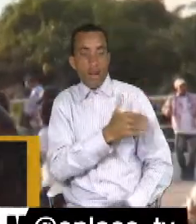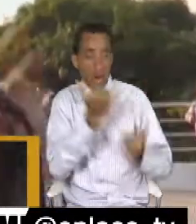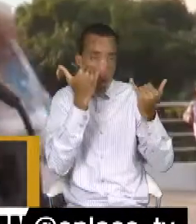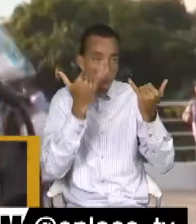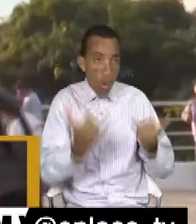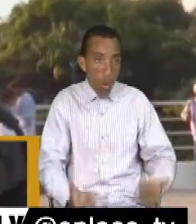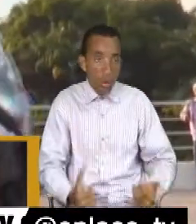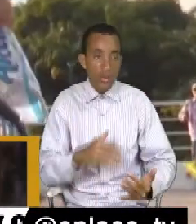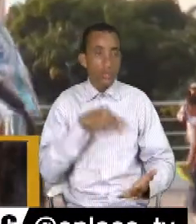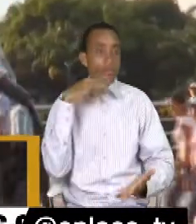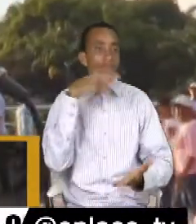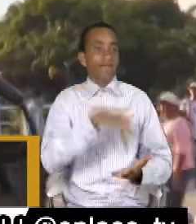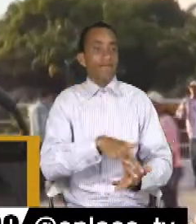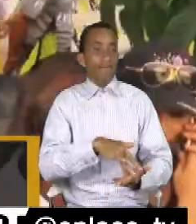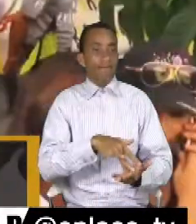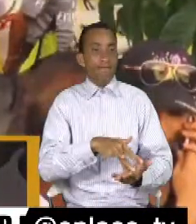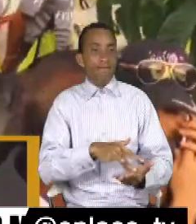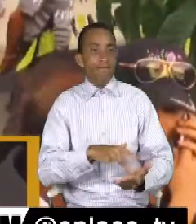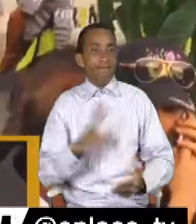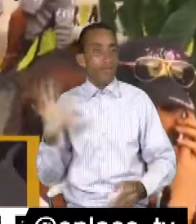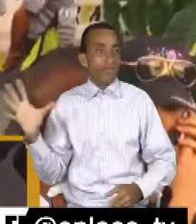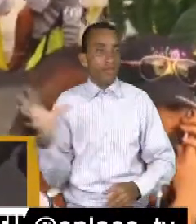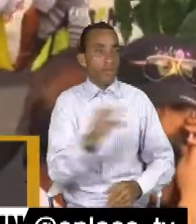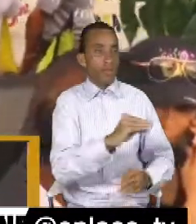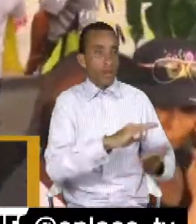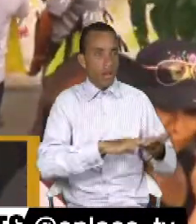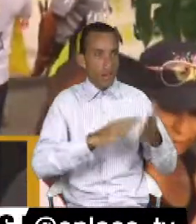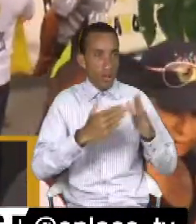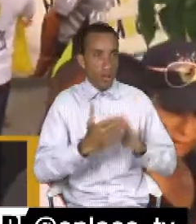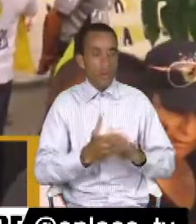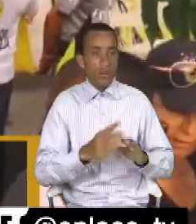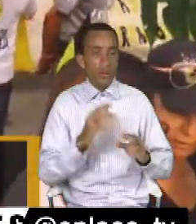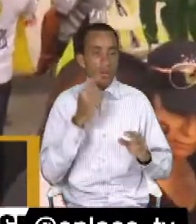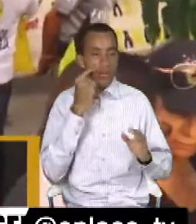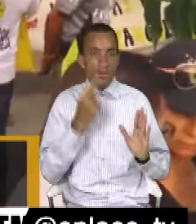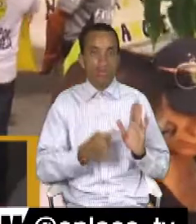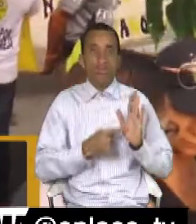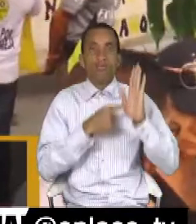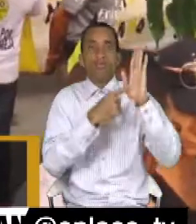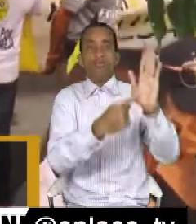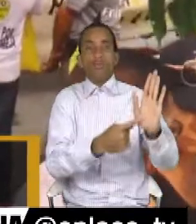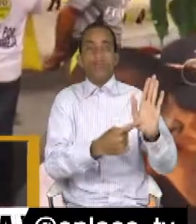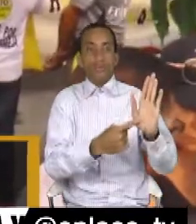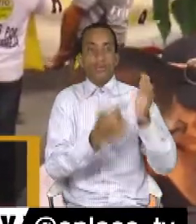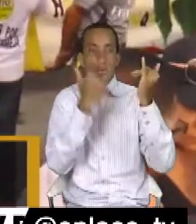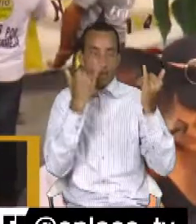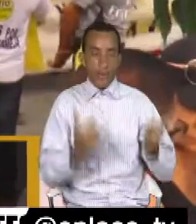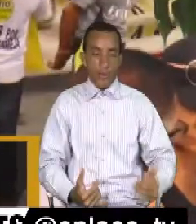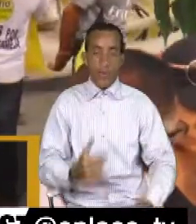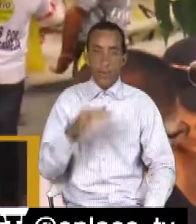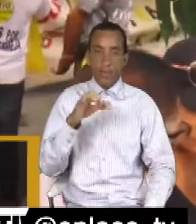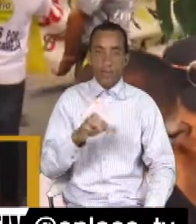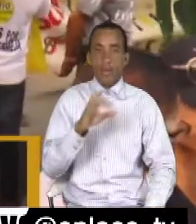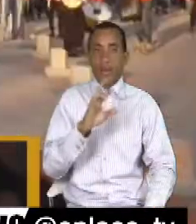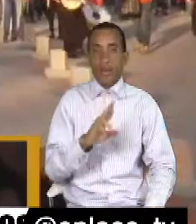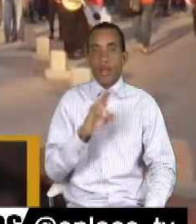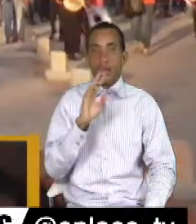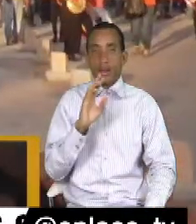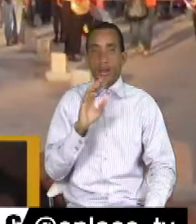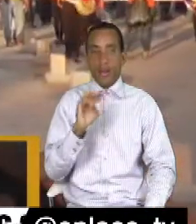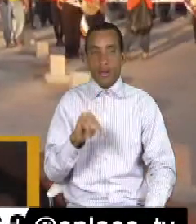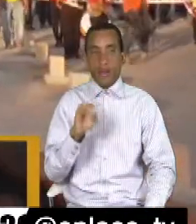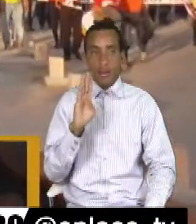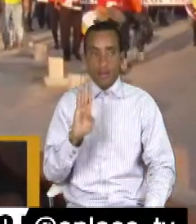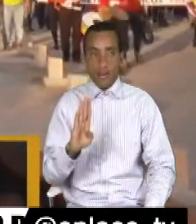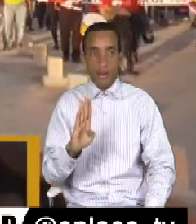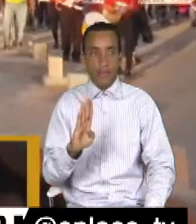presencia para que nuestra comunidad sea visible, porque hoy el PMRB va porque va. Sirva